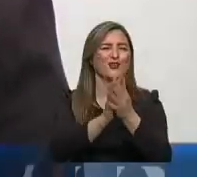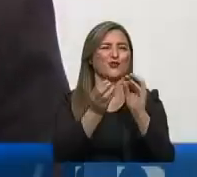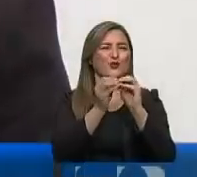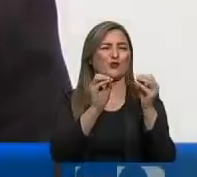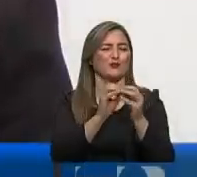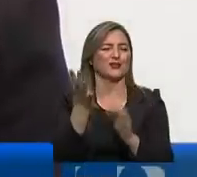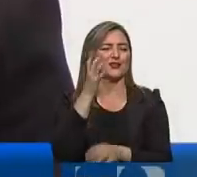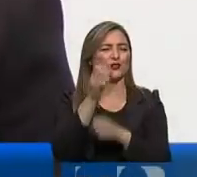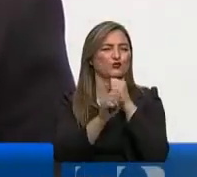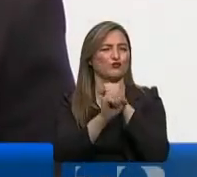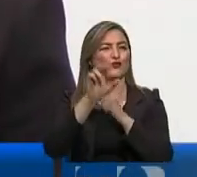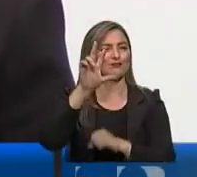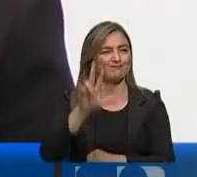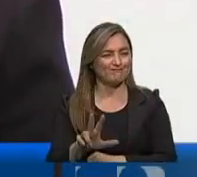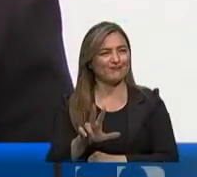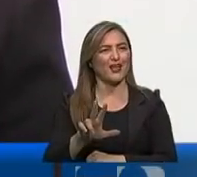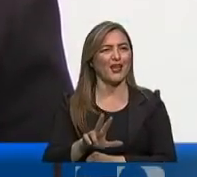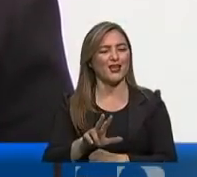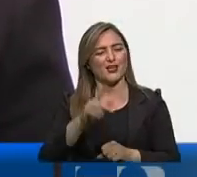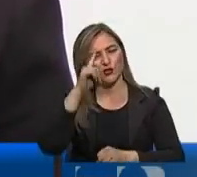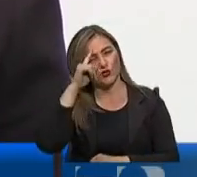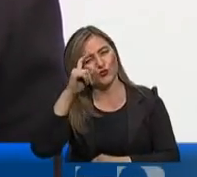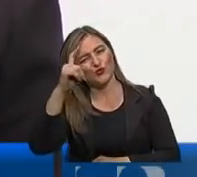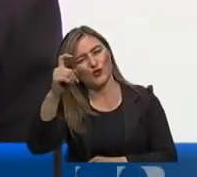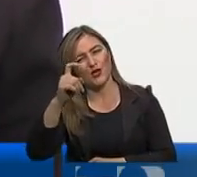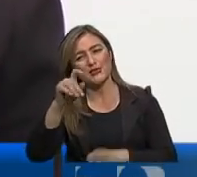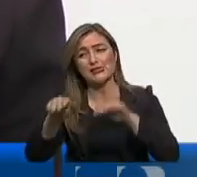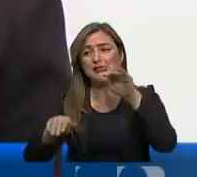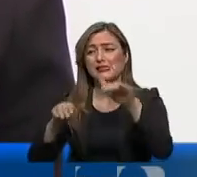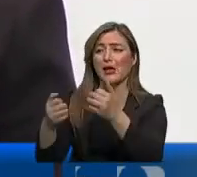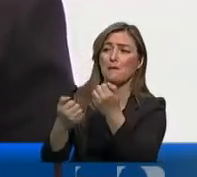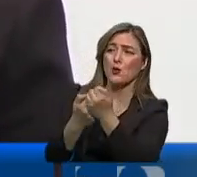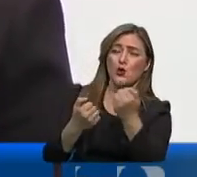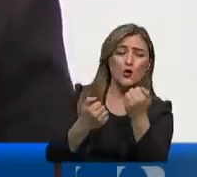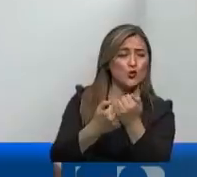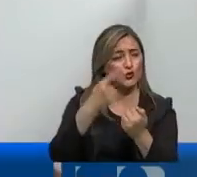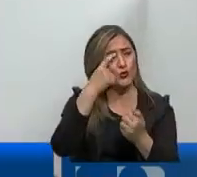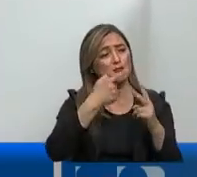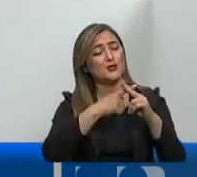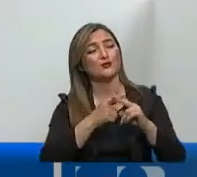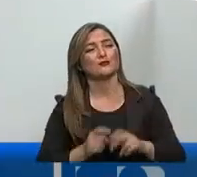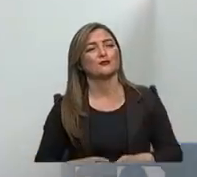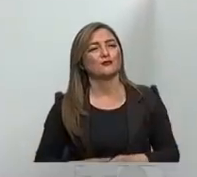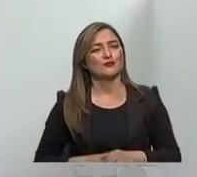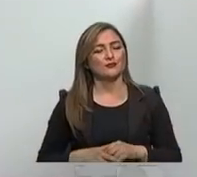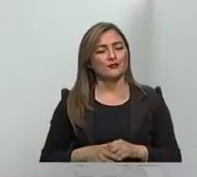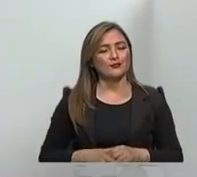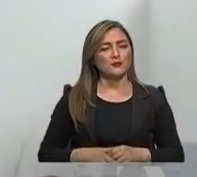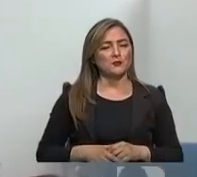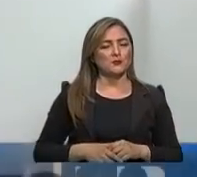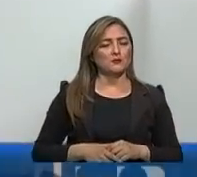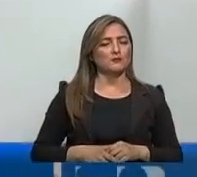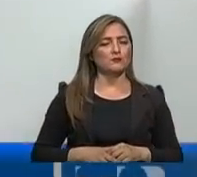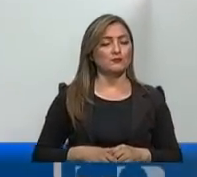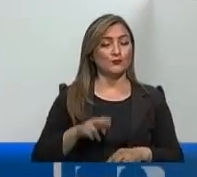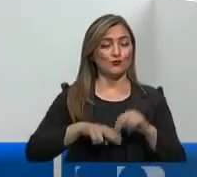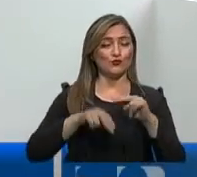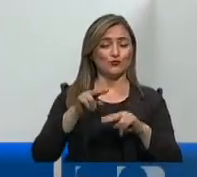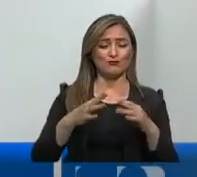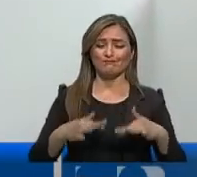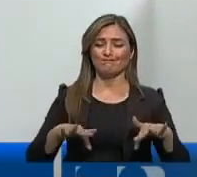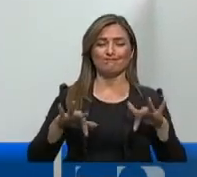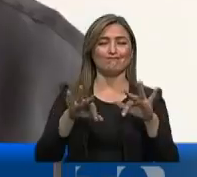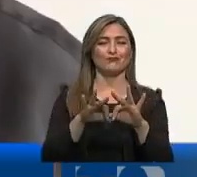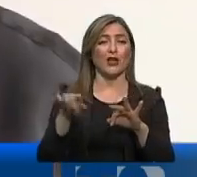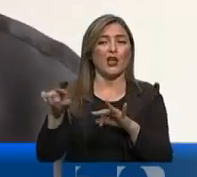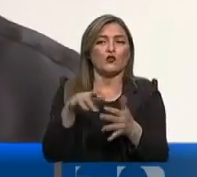sueño, el buscar apoyo para la implementación de infraestructura en la institución. Una obra tan importante porque antes no tenían